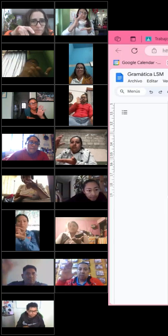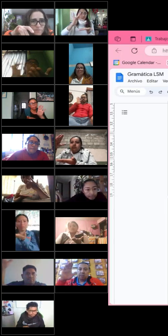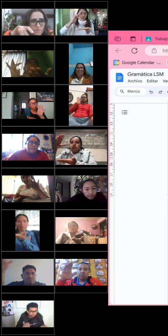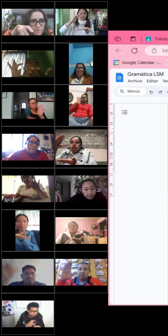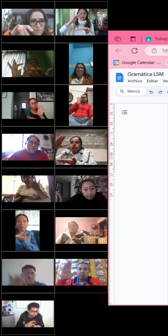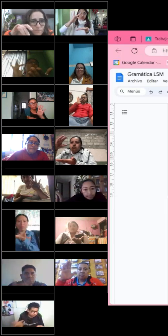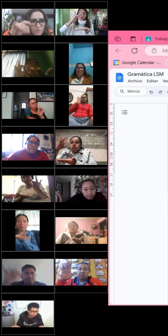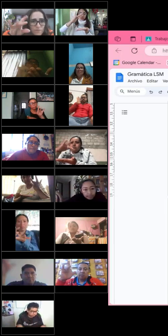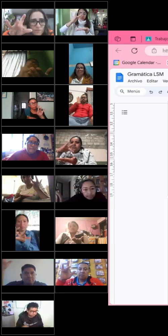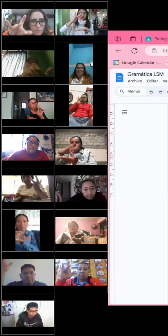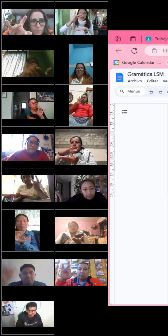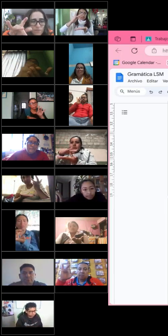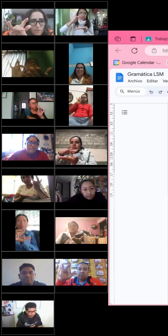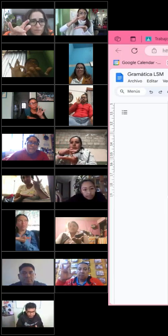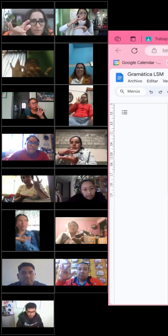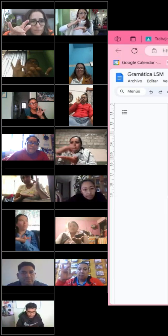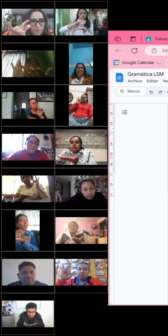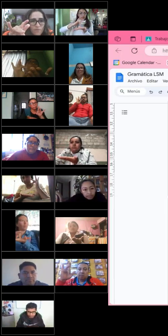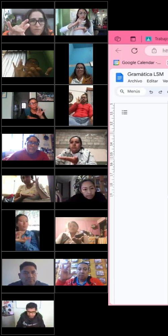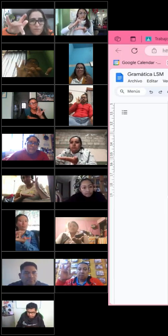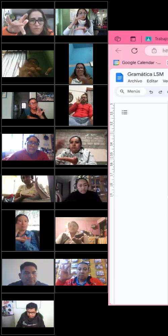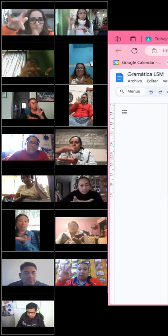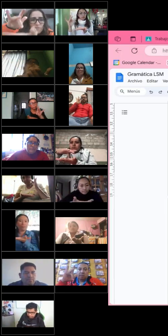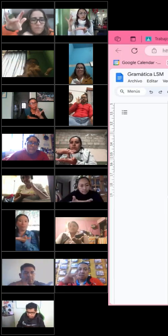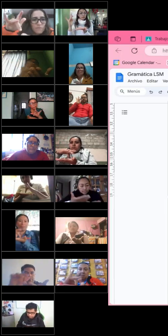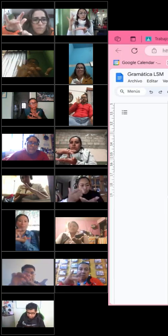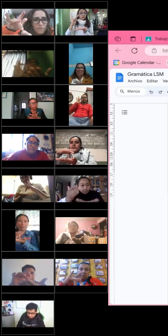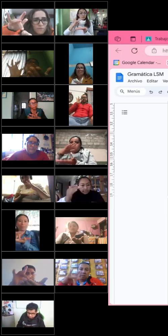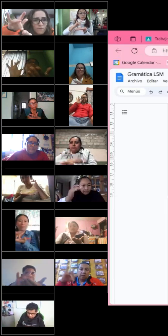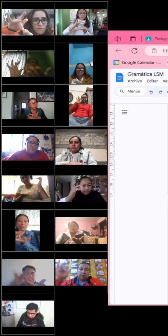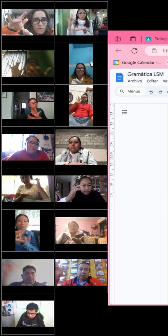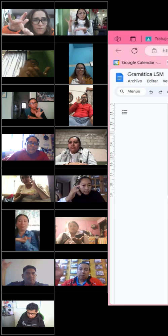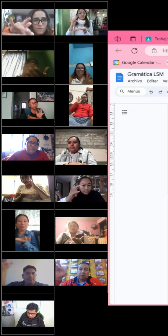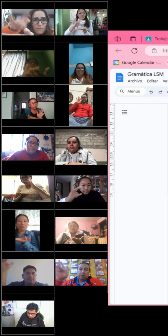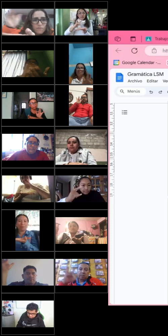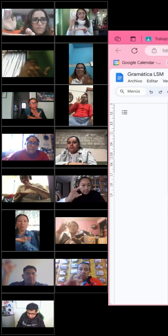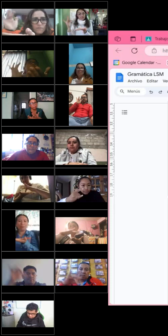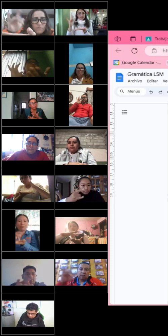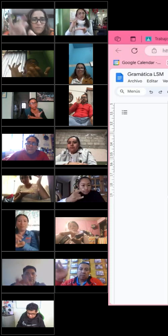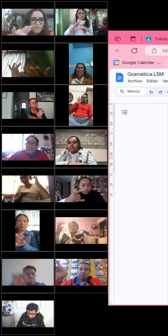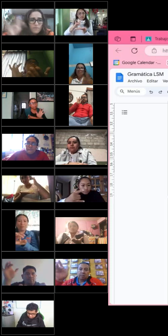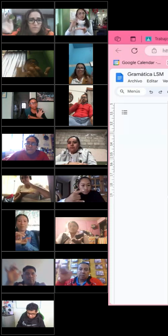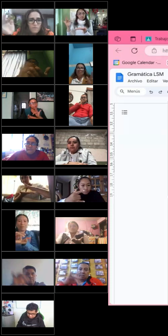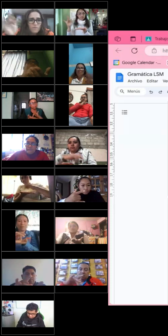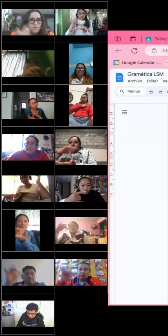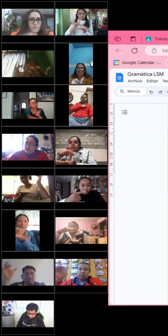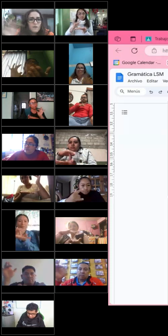dedo medio. Todos los demás quedan arriba. Toca y hace un ligero movimiento hacia arriba. Gracias.